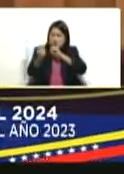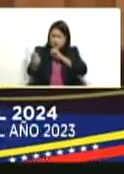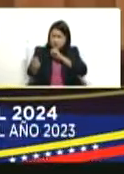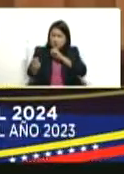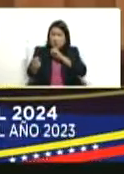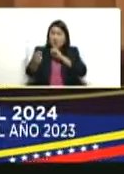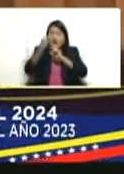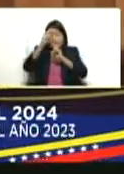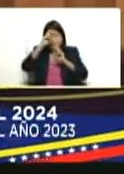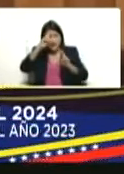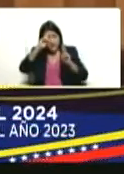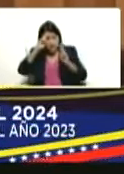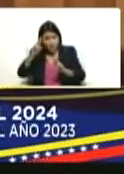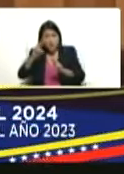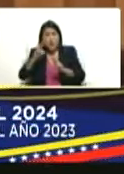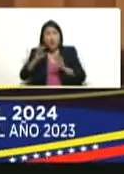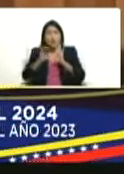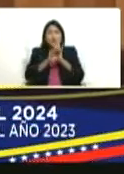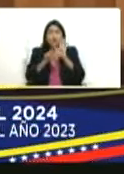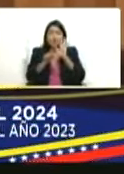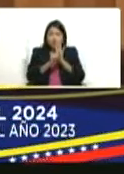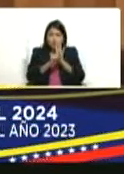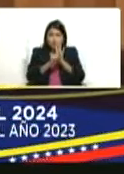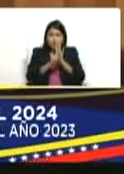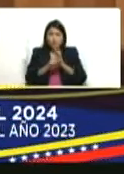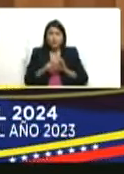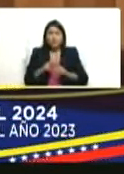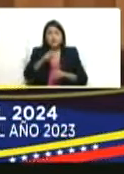el respeto a la Constitución, a la ley.